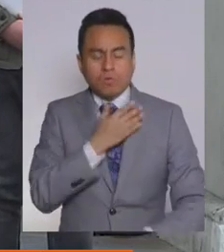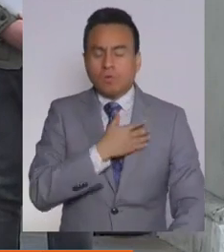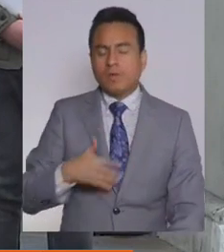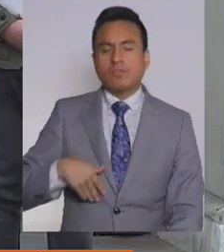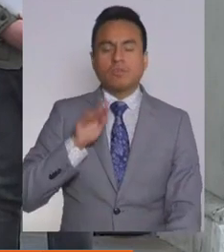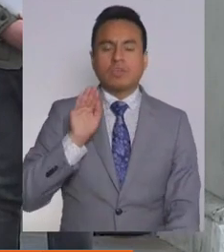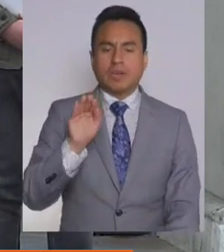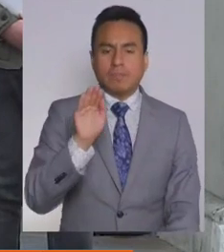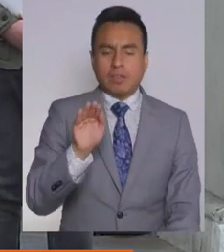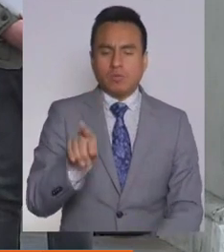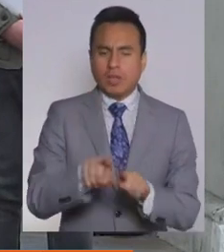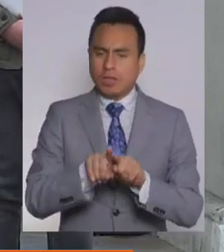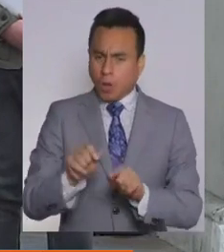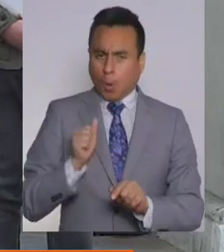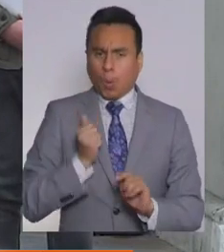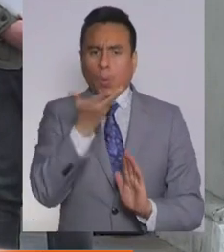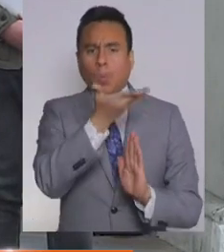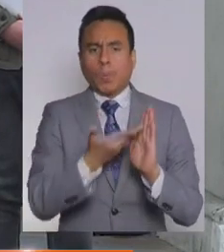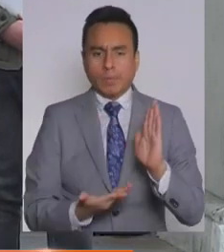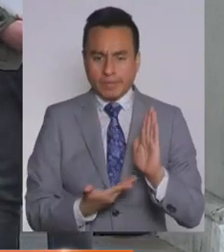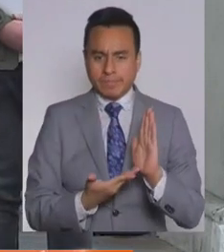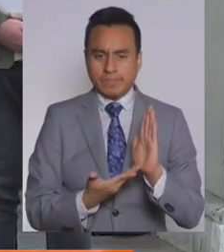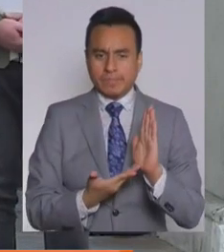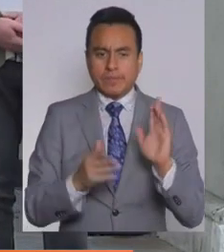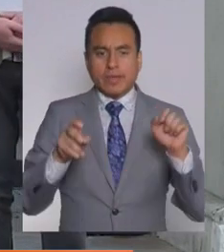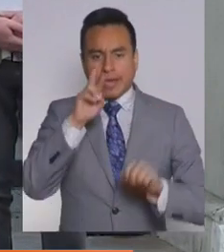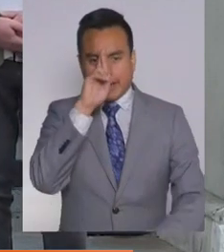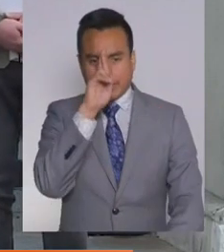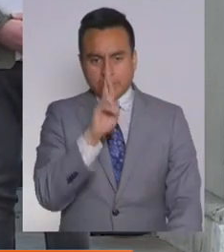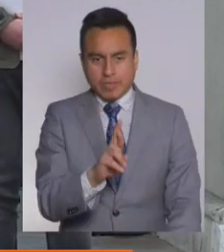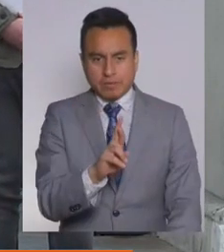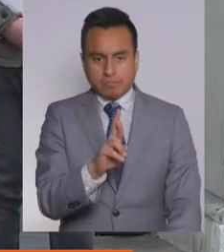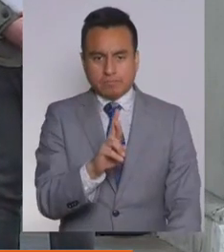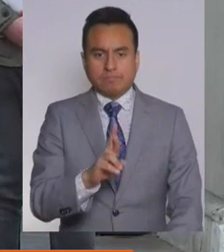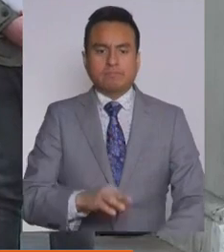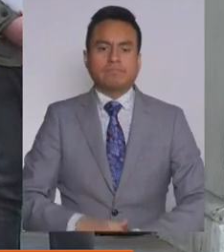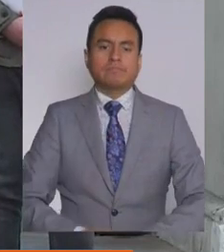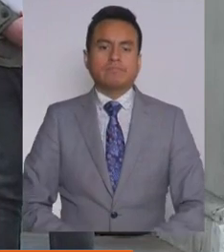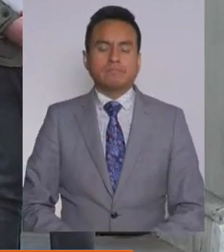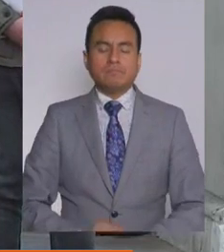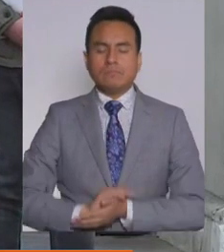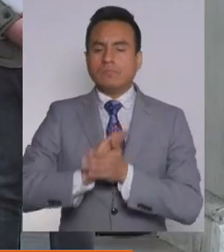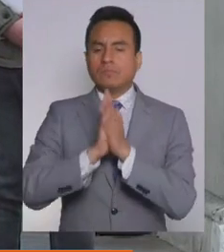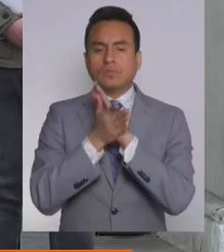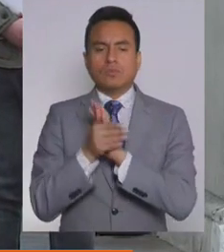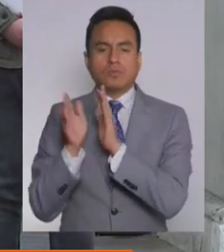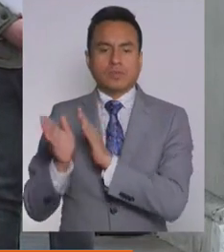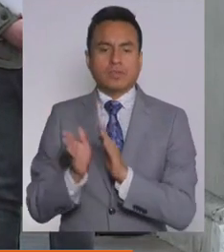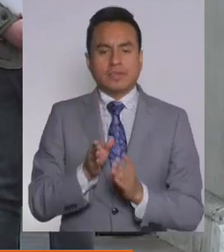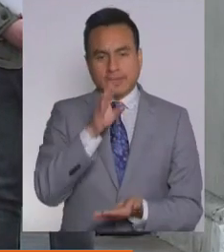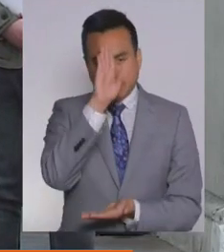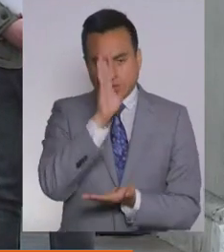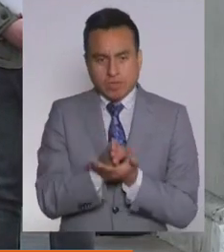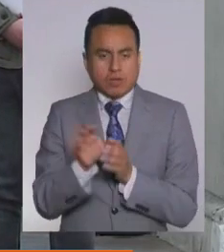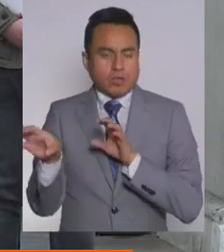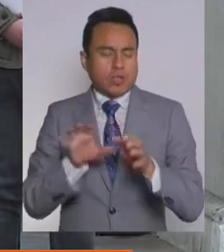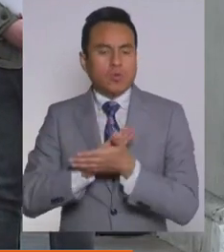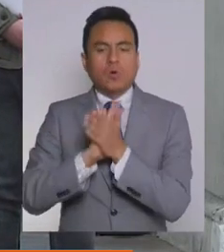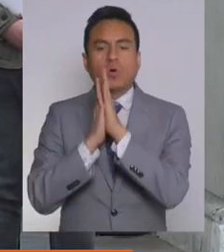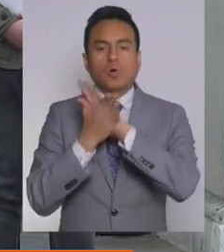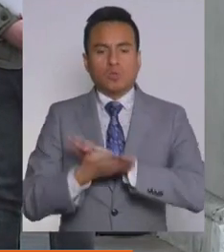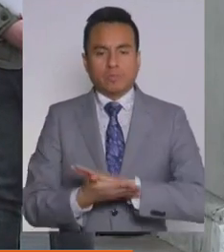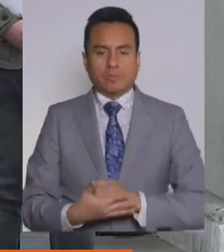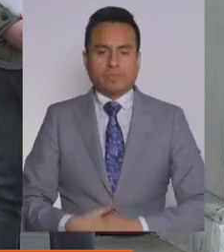llamado a hacerlo cumplir como corresponde y hacerlo respetar. En todo orden de decisiones, en todo orden de cosas.